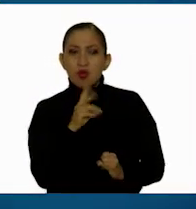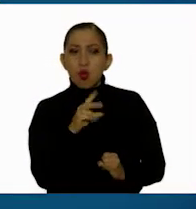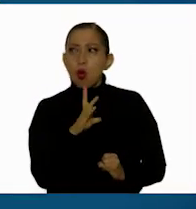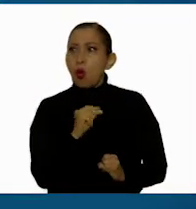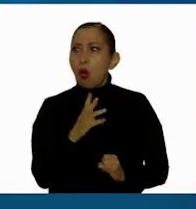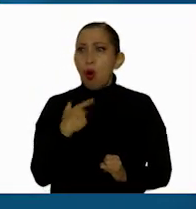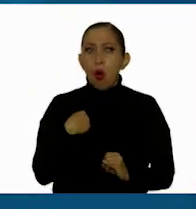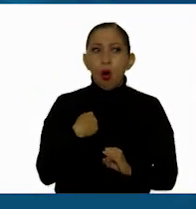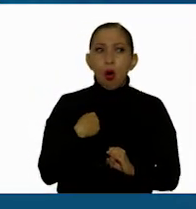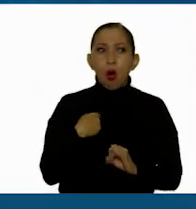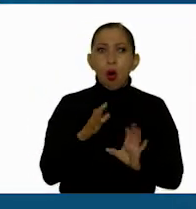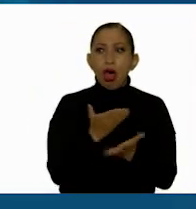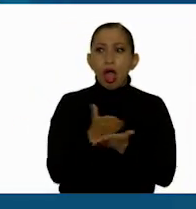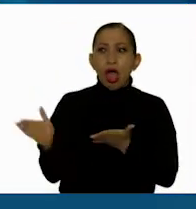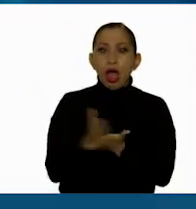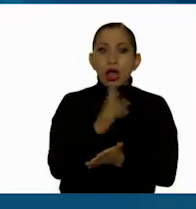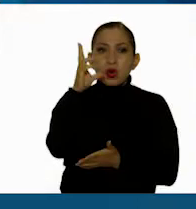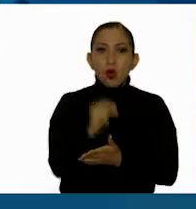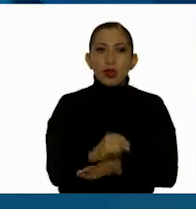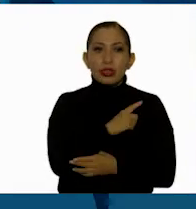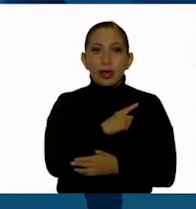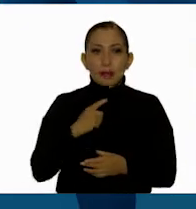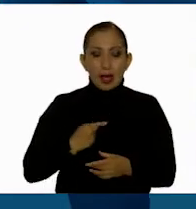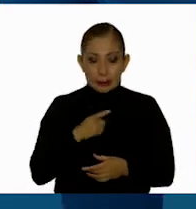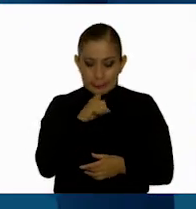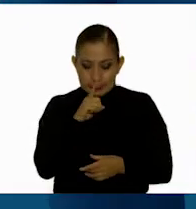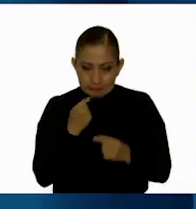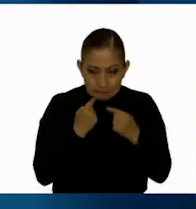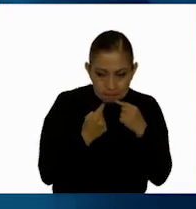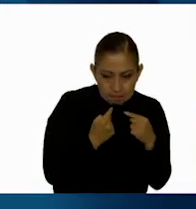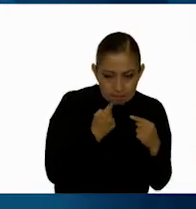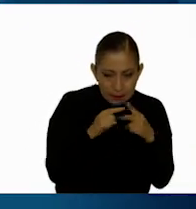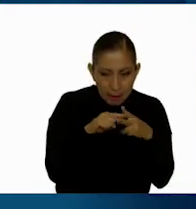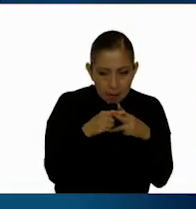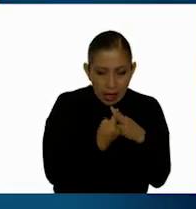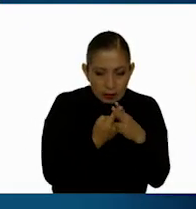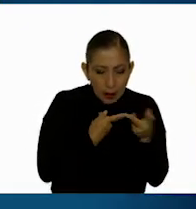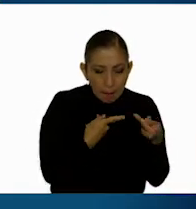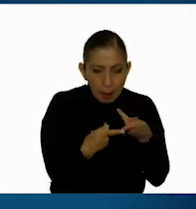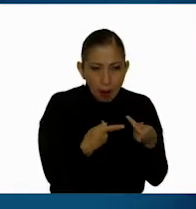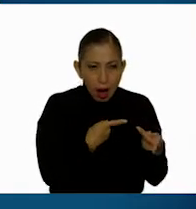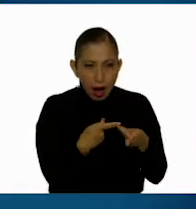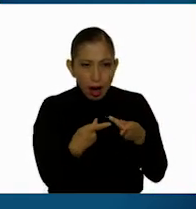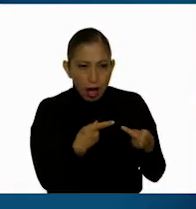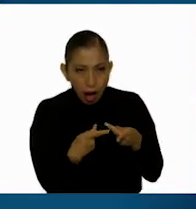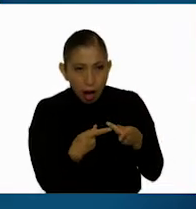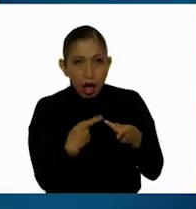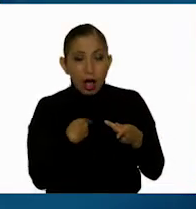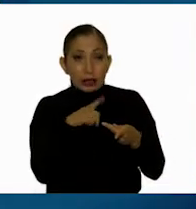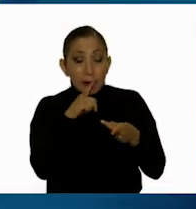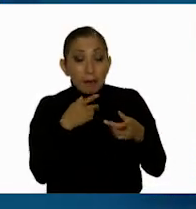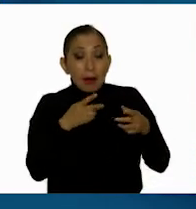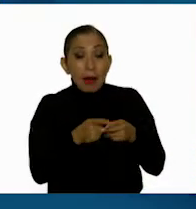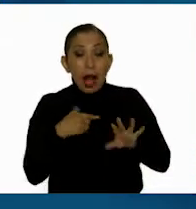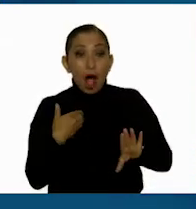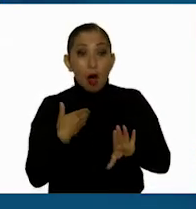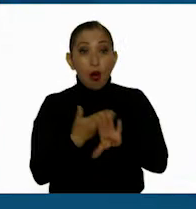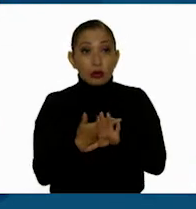de independencia. Una silenciosa conspiración comienza a fraguarse. Con sigilo se prepara el